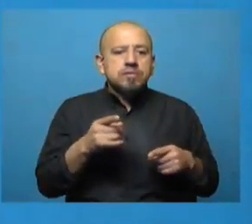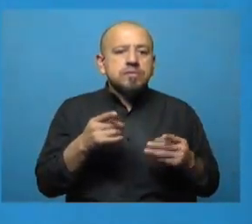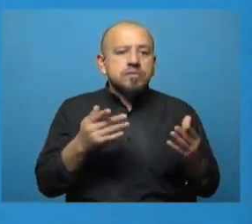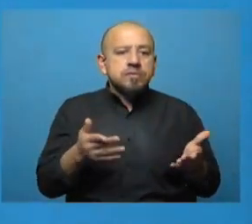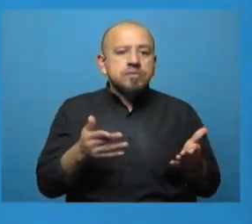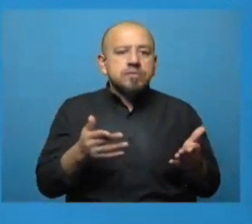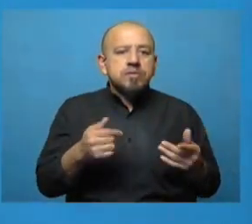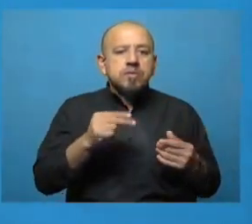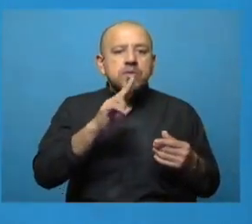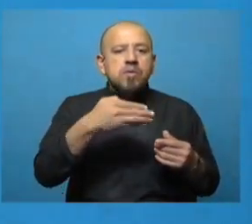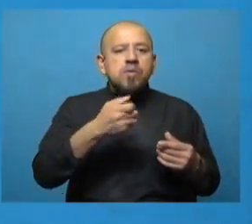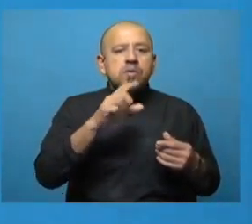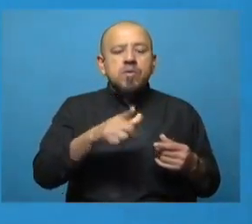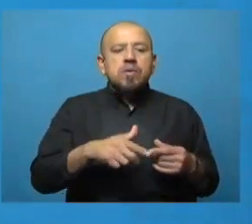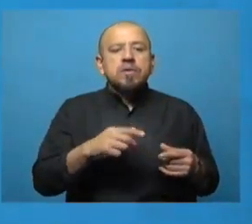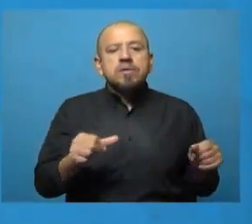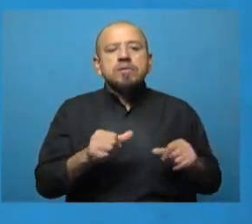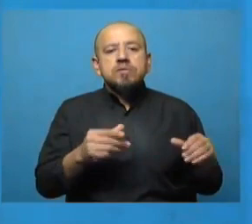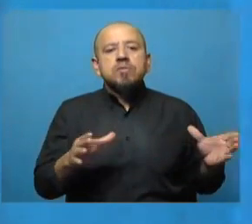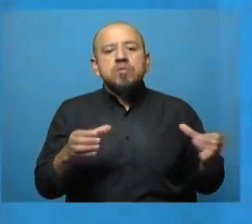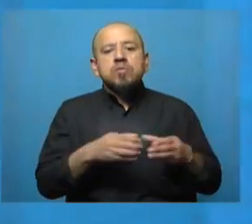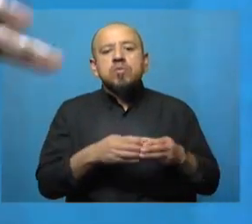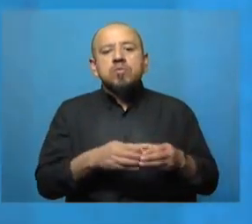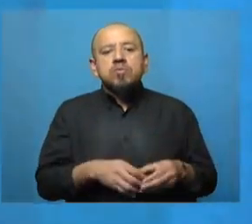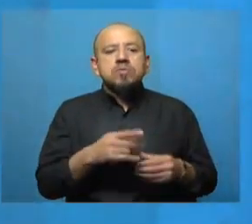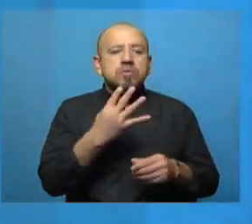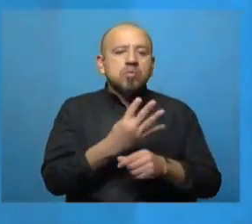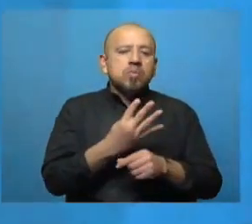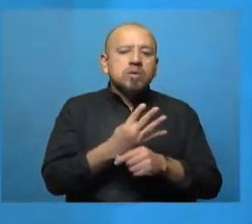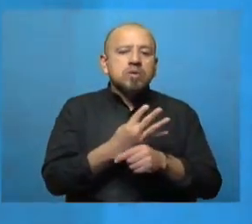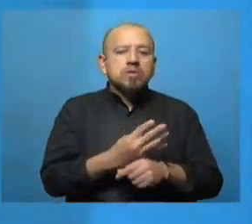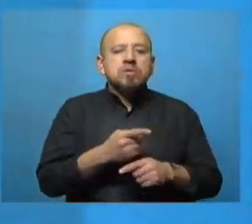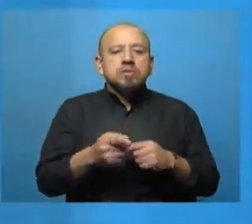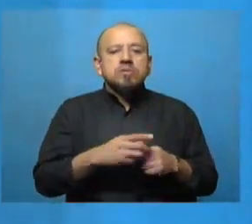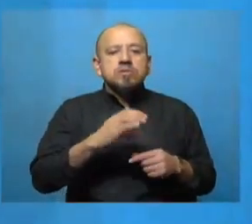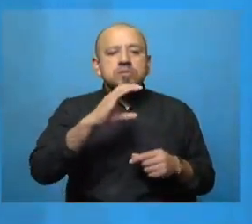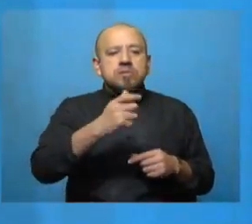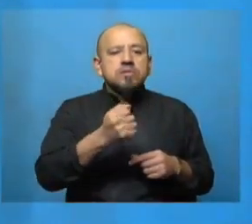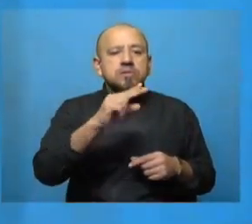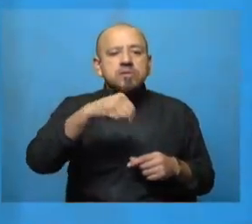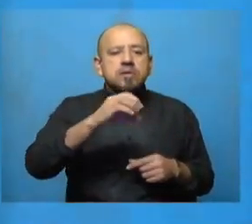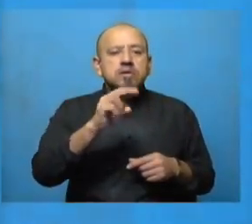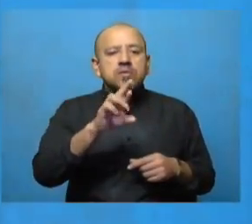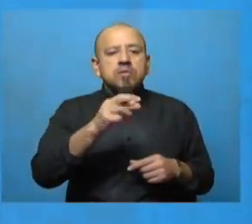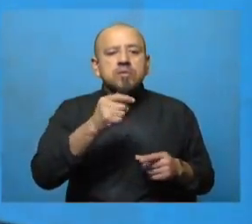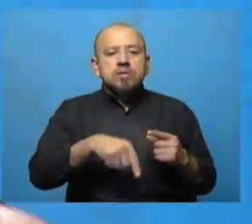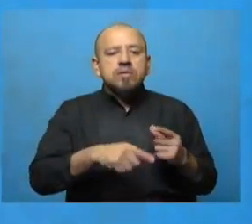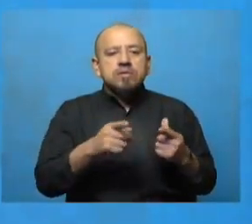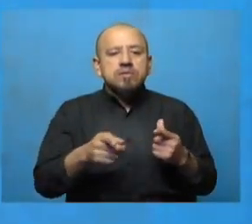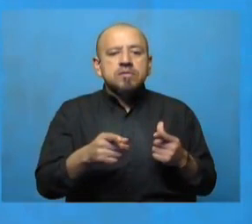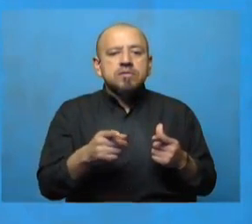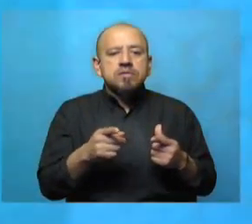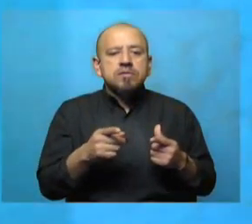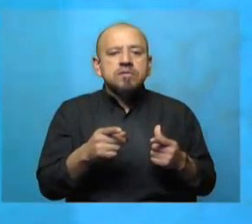digo vale estamos formando un grupo y que no sé qué no sé cuánto que eran cuatro un hotel cronogra un tal no sé qué caradura que estuvo por aquí